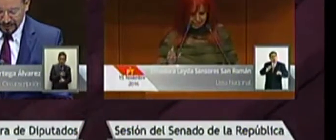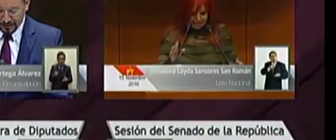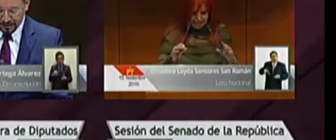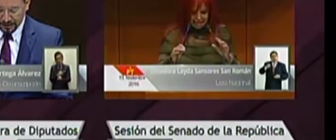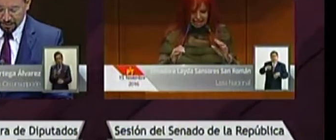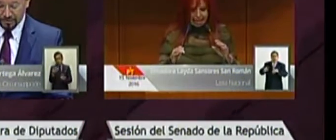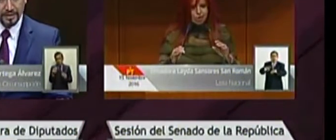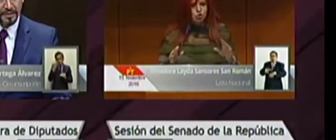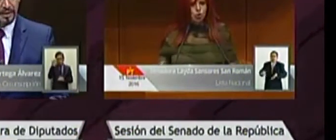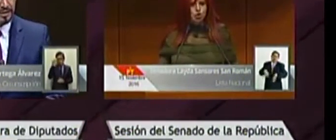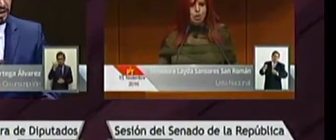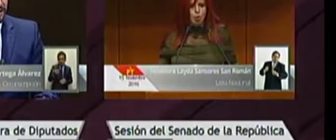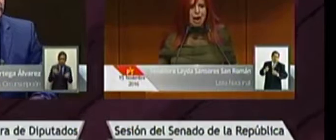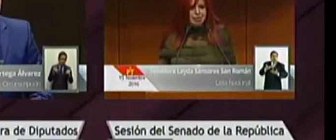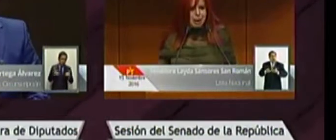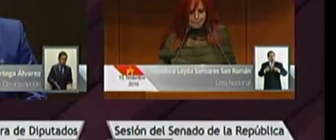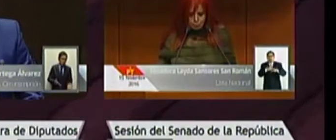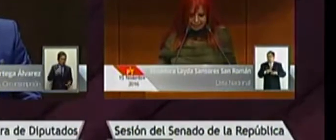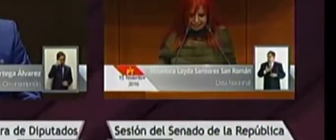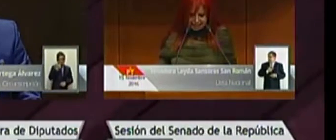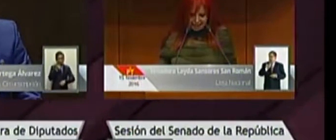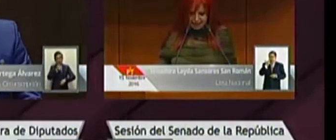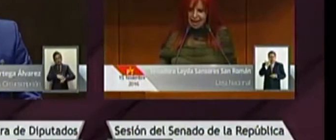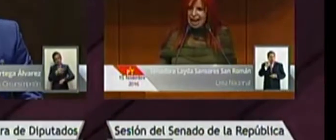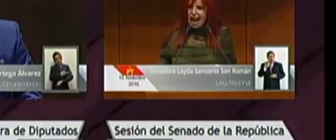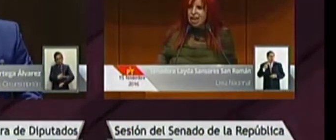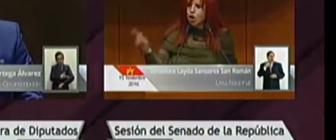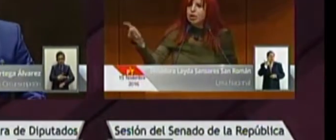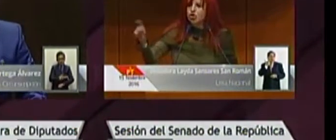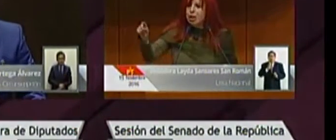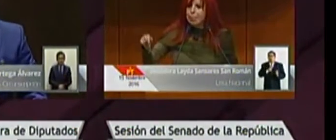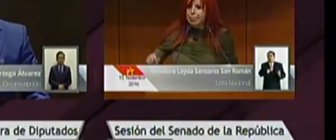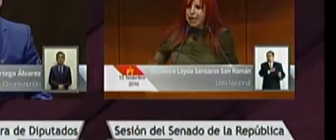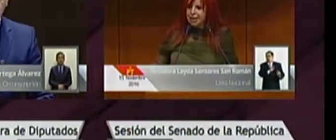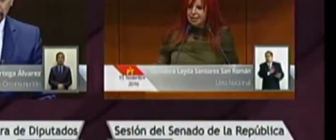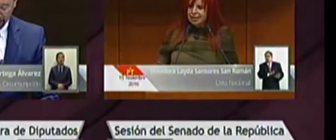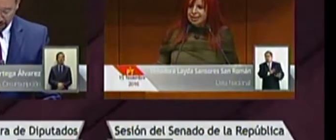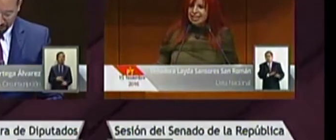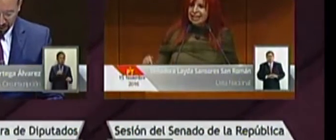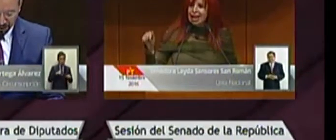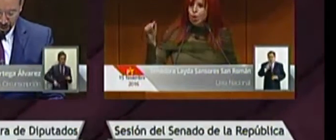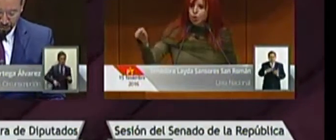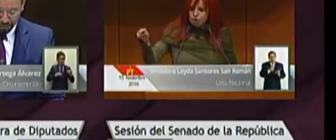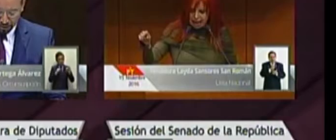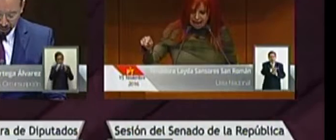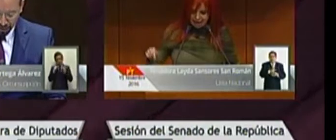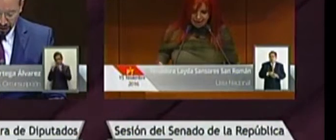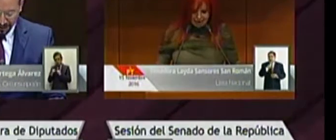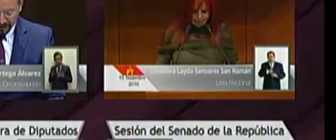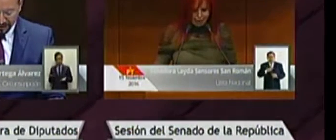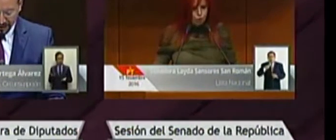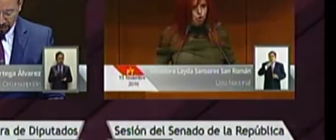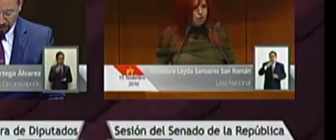y trámites administrativos de diversa índole. Estas instancias de gobierno, lejos de resolver con